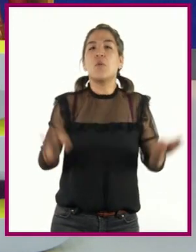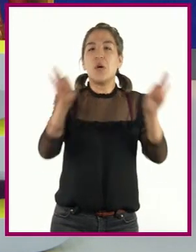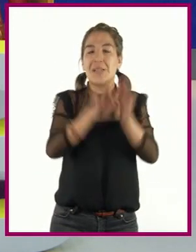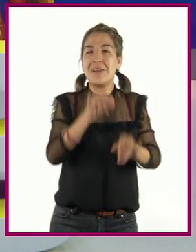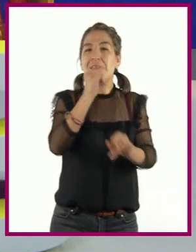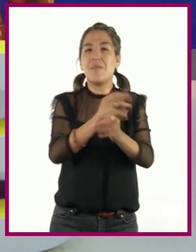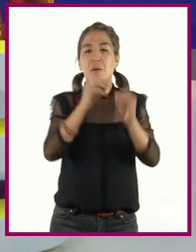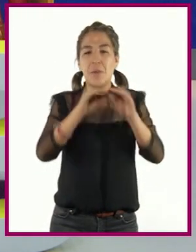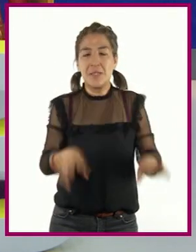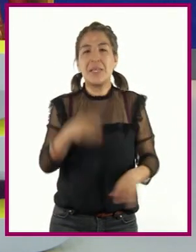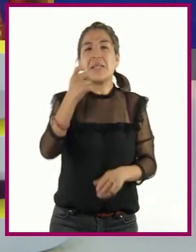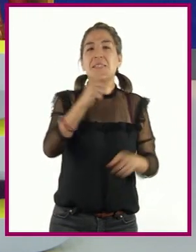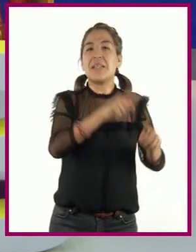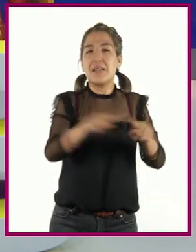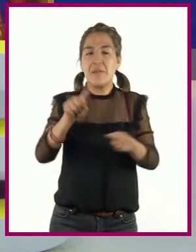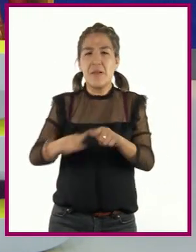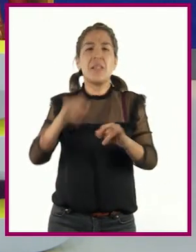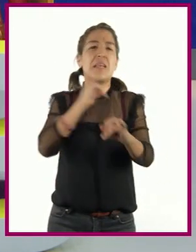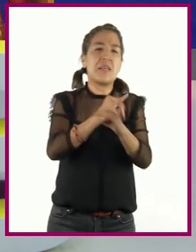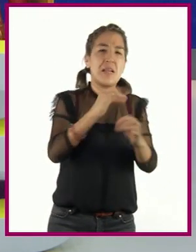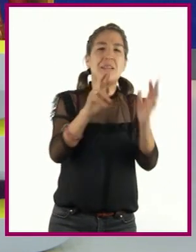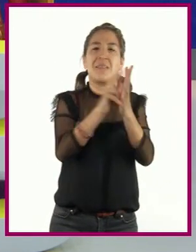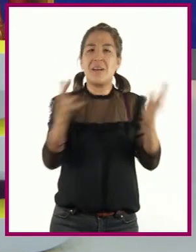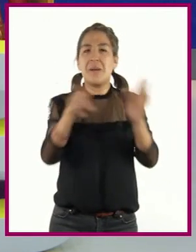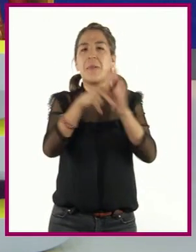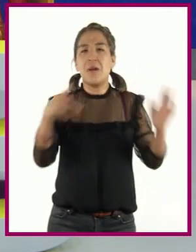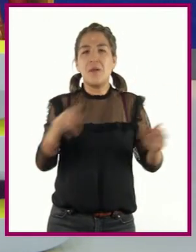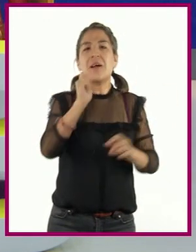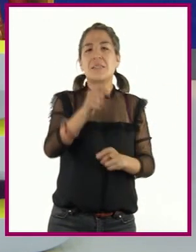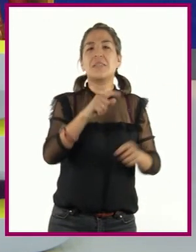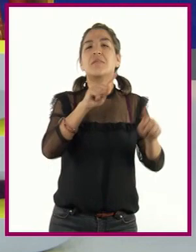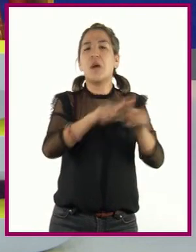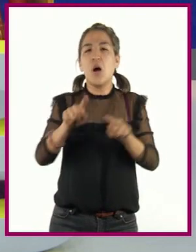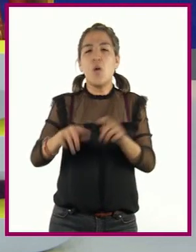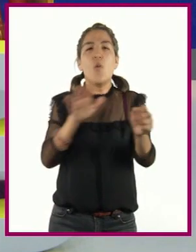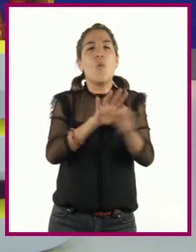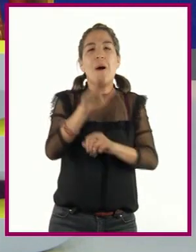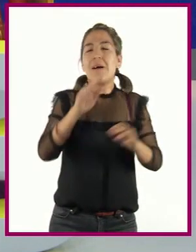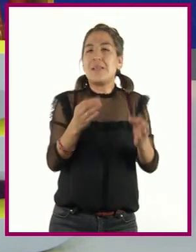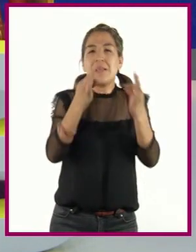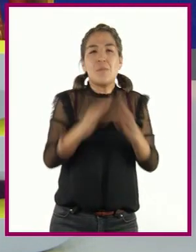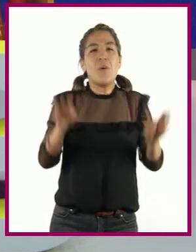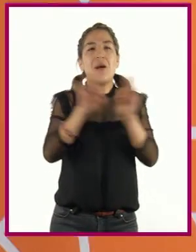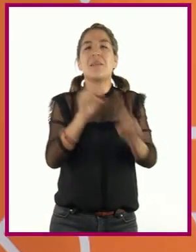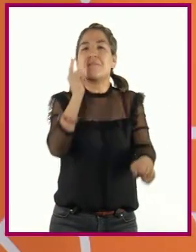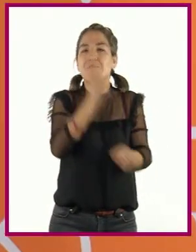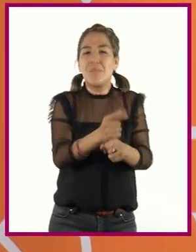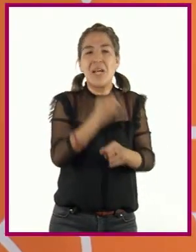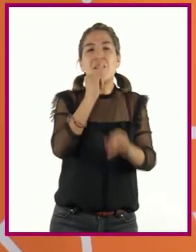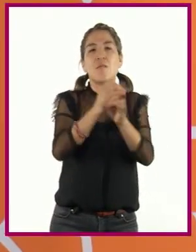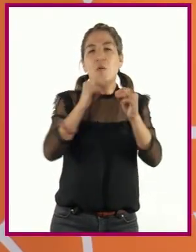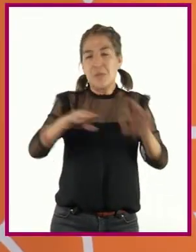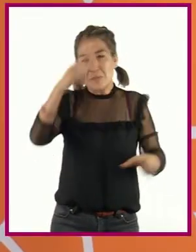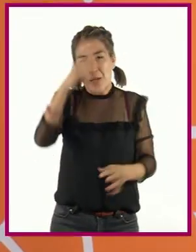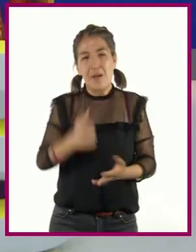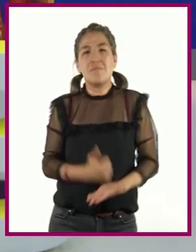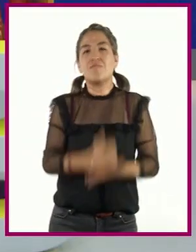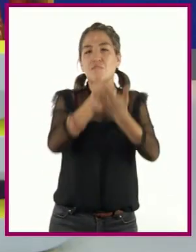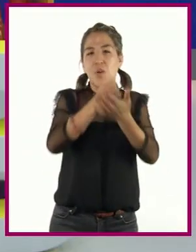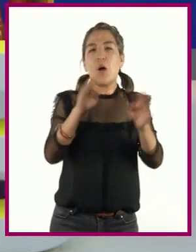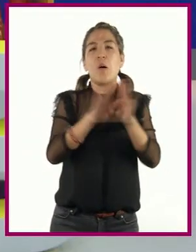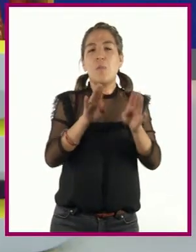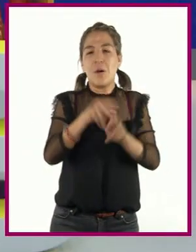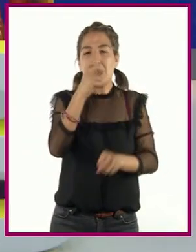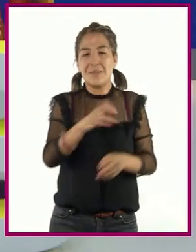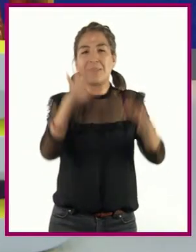recopilar información en diversas fuentes, tomando en cuenta que el fin principal es encontrar datos que apoyen o refuercen su